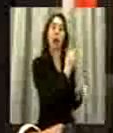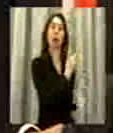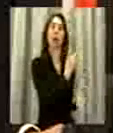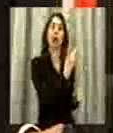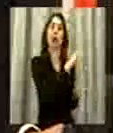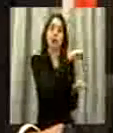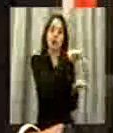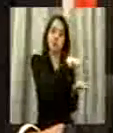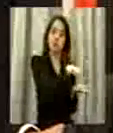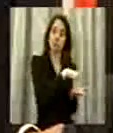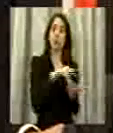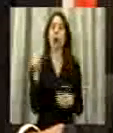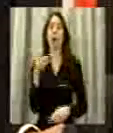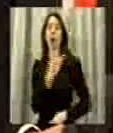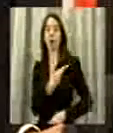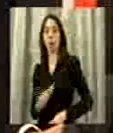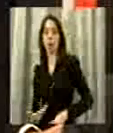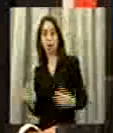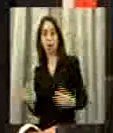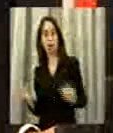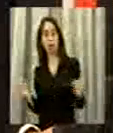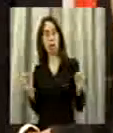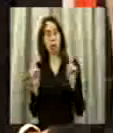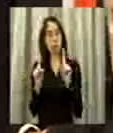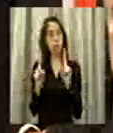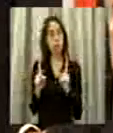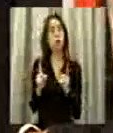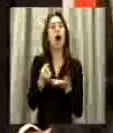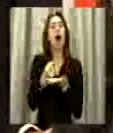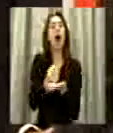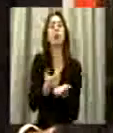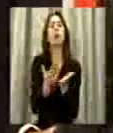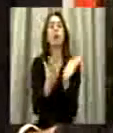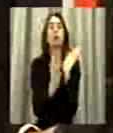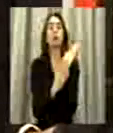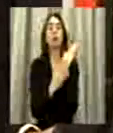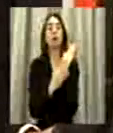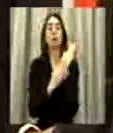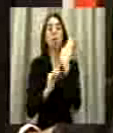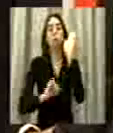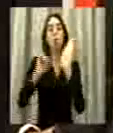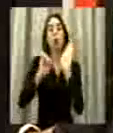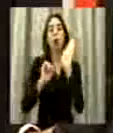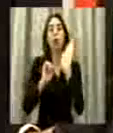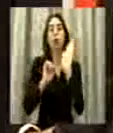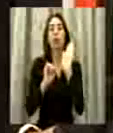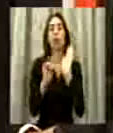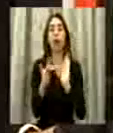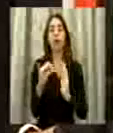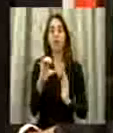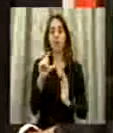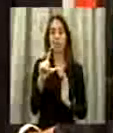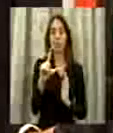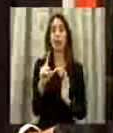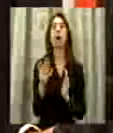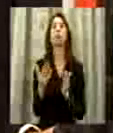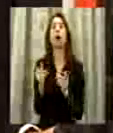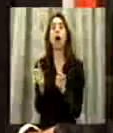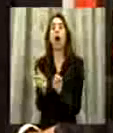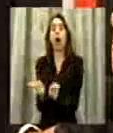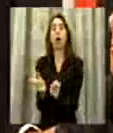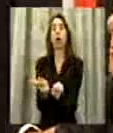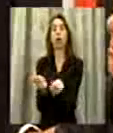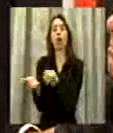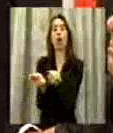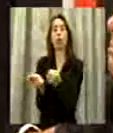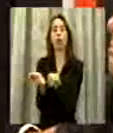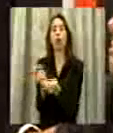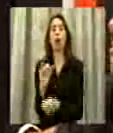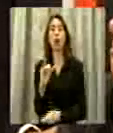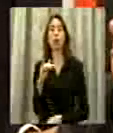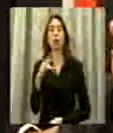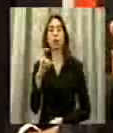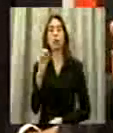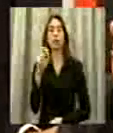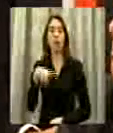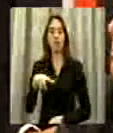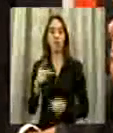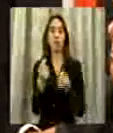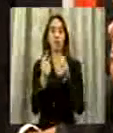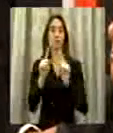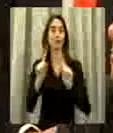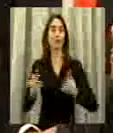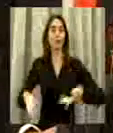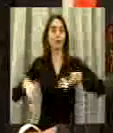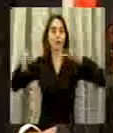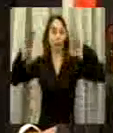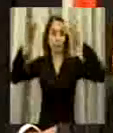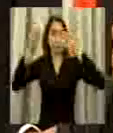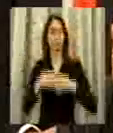le corresponde ayudar a través de la política fiscal a que la inflación se mantenga controlada. Bueno,